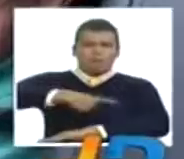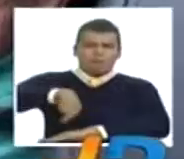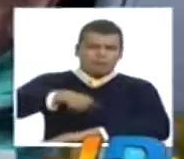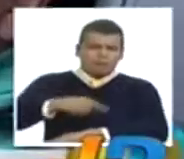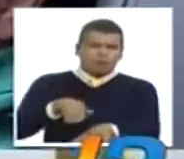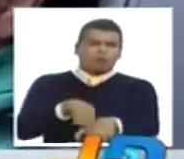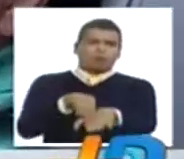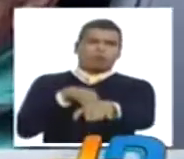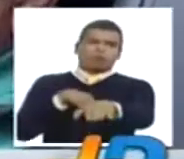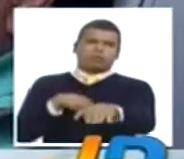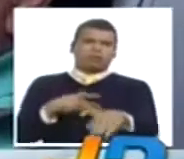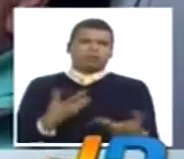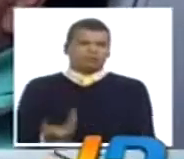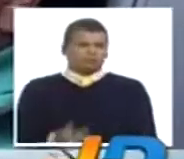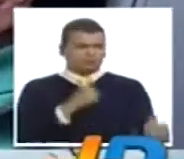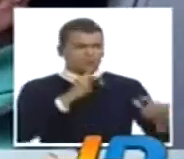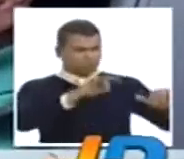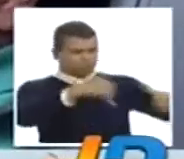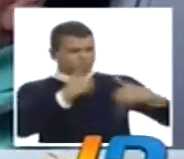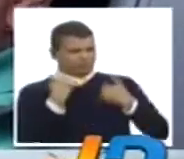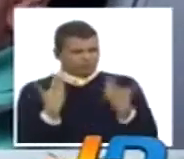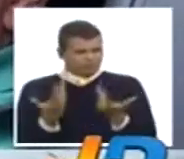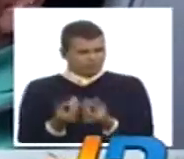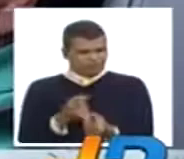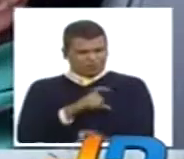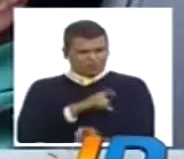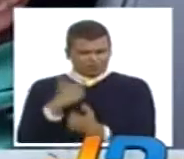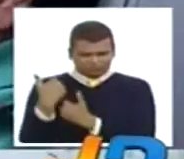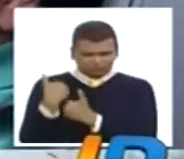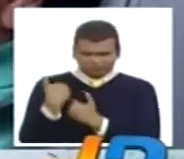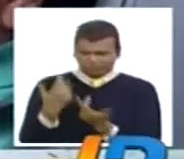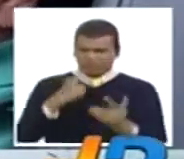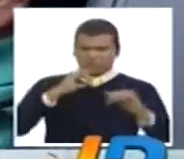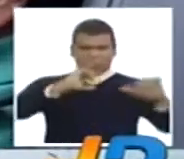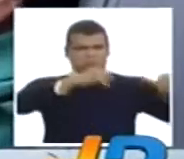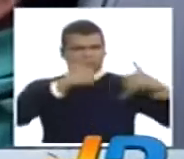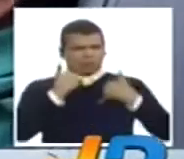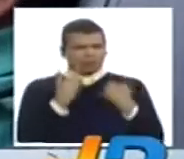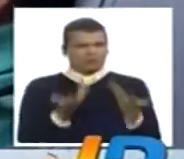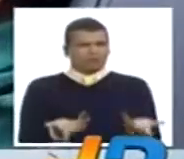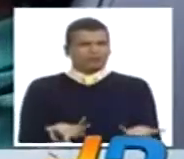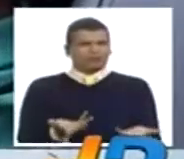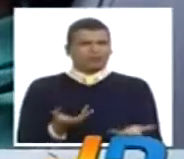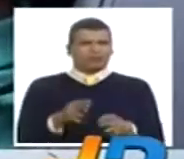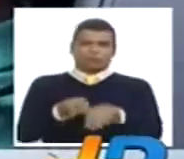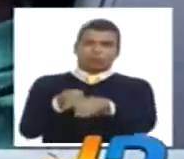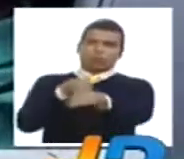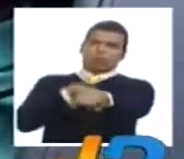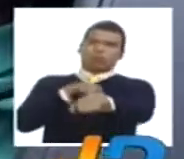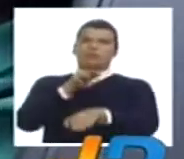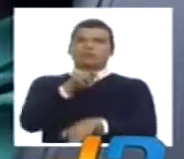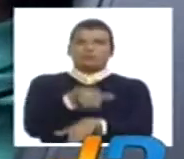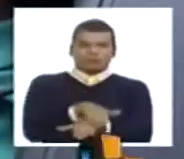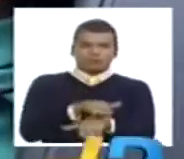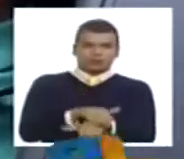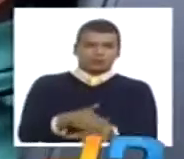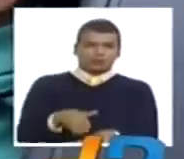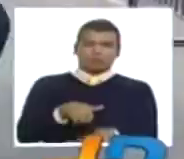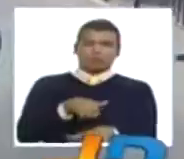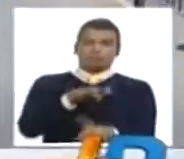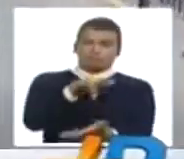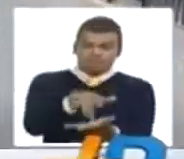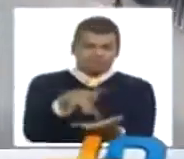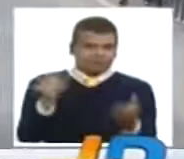horas. Es una estafa de parte del Deportivo Cali para con los hinchas. Nosotros venimos haciendo cola desde las 3 de la tarde y miren, no hemos